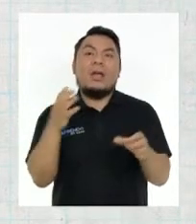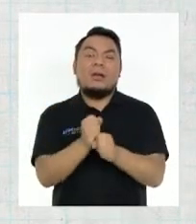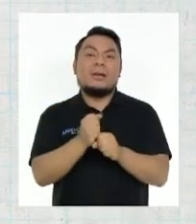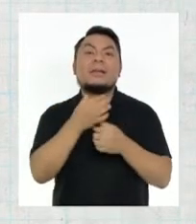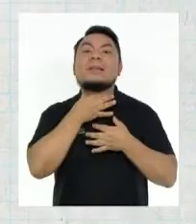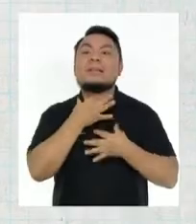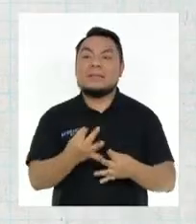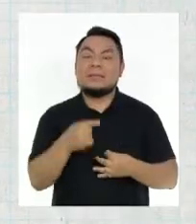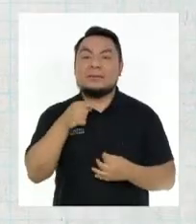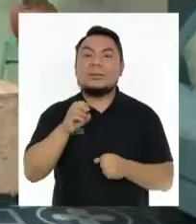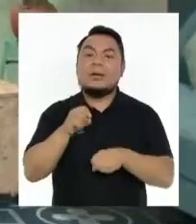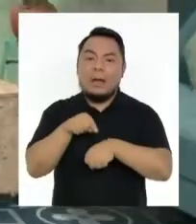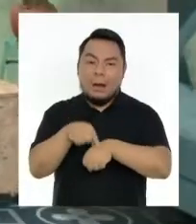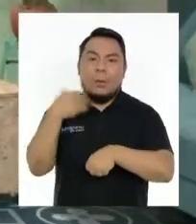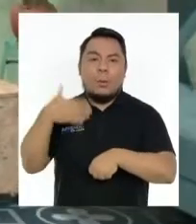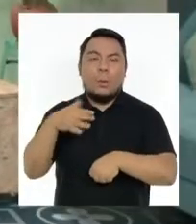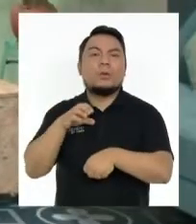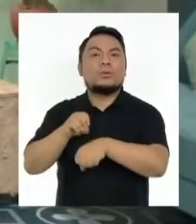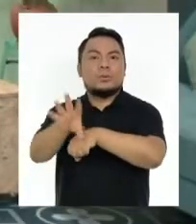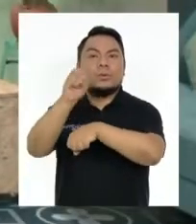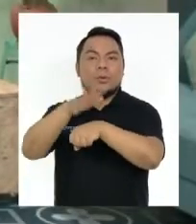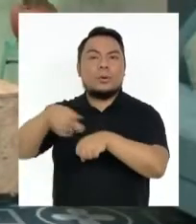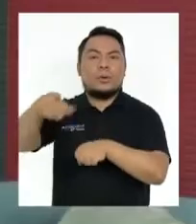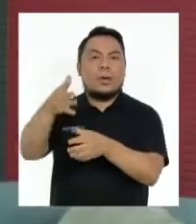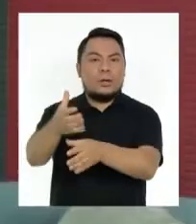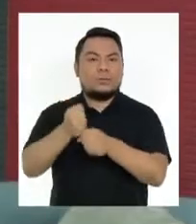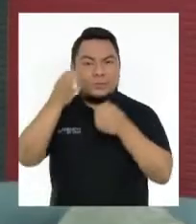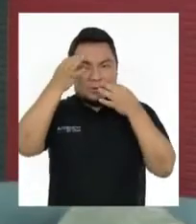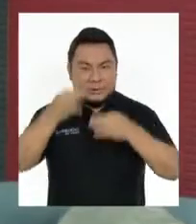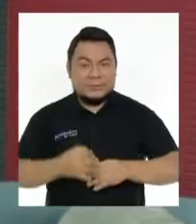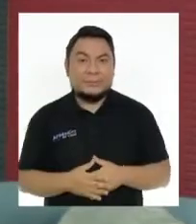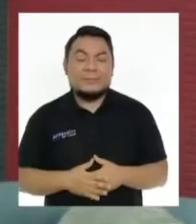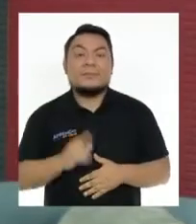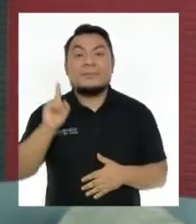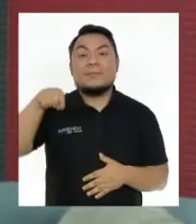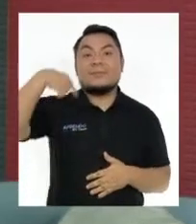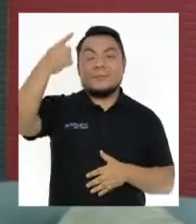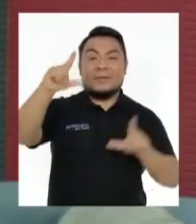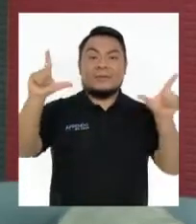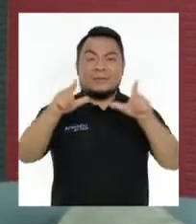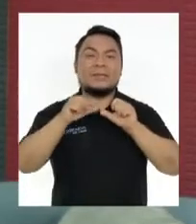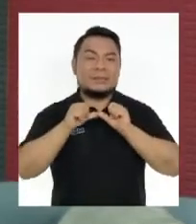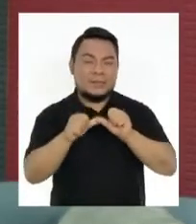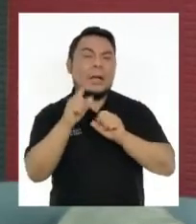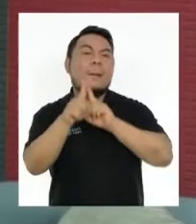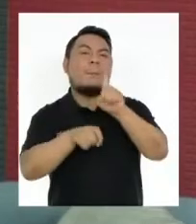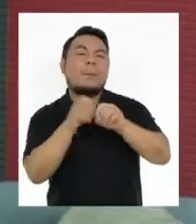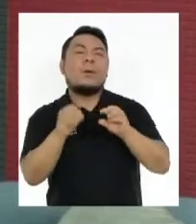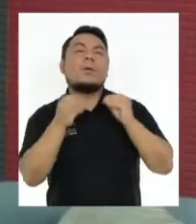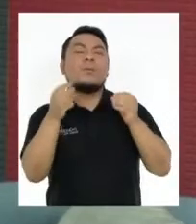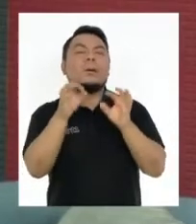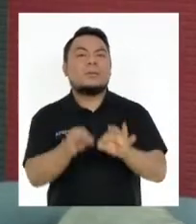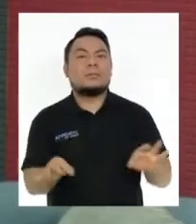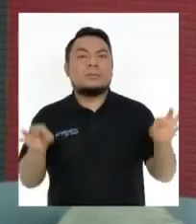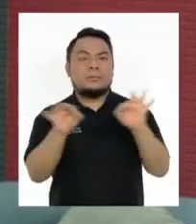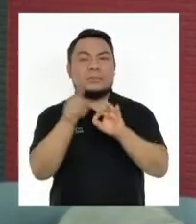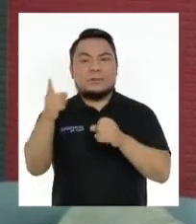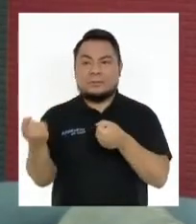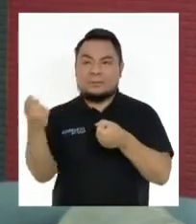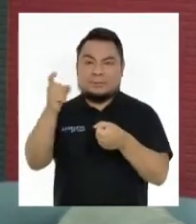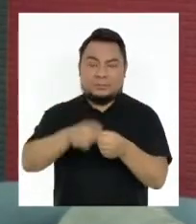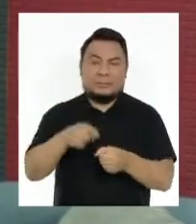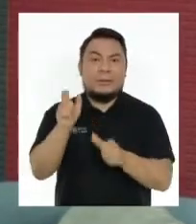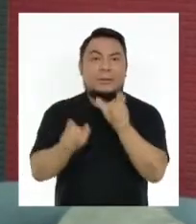que generaron recomendaciones útiles para la toma de decisiones. En nuestro siguiente programa seguiremos preguntándonos sobre la importancia de la